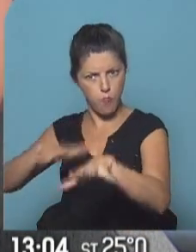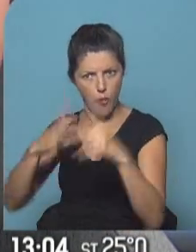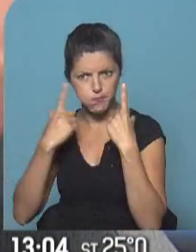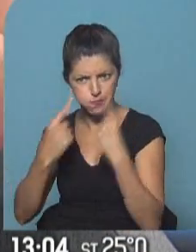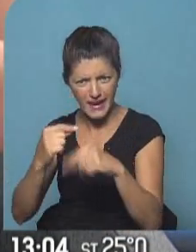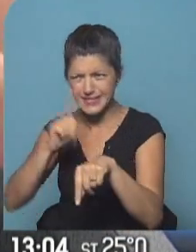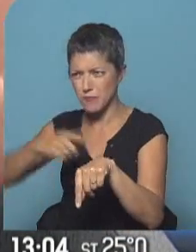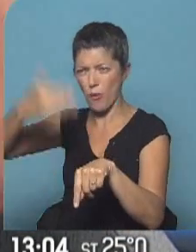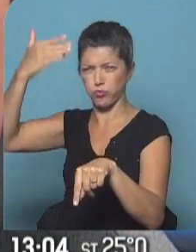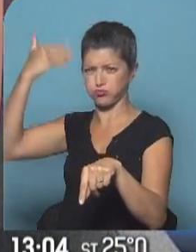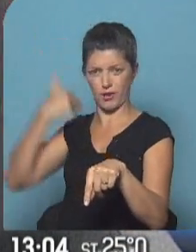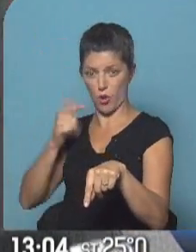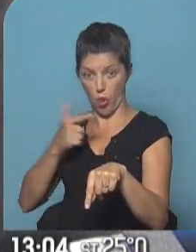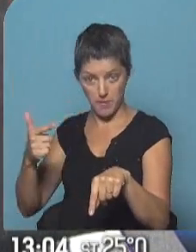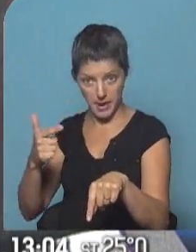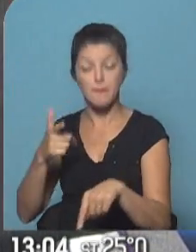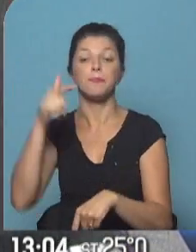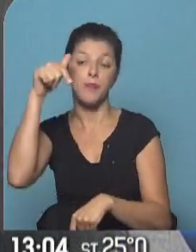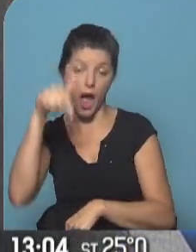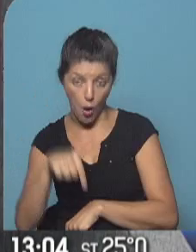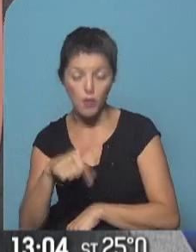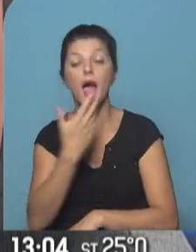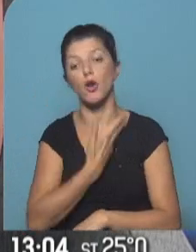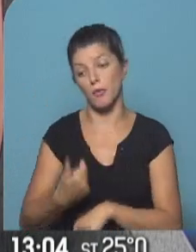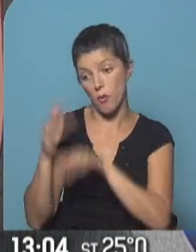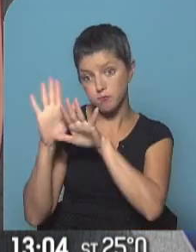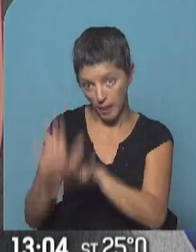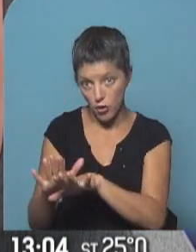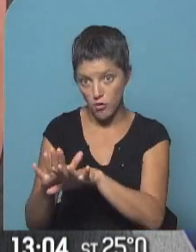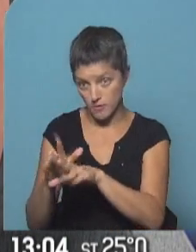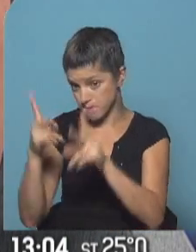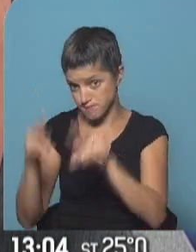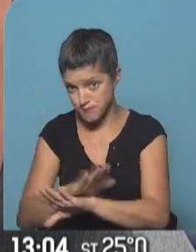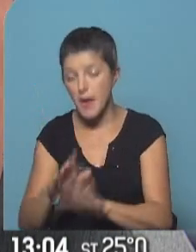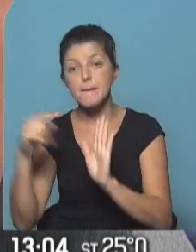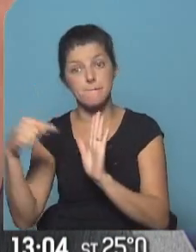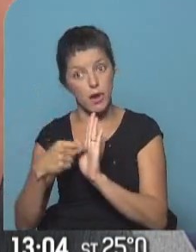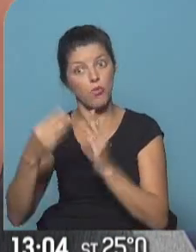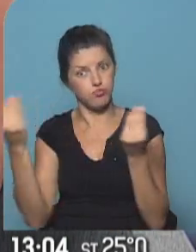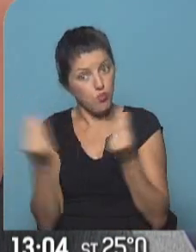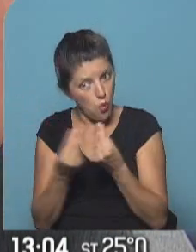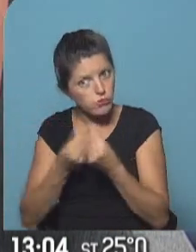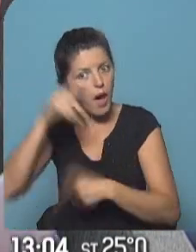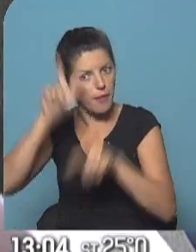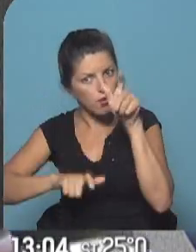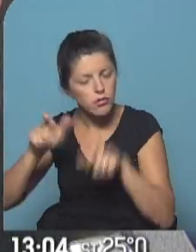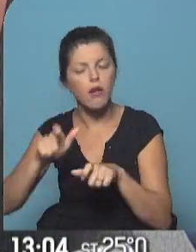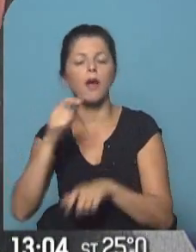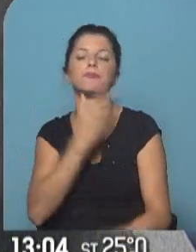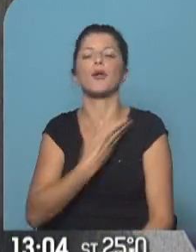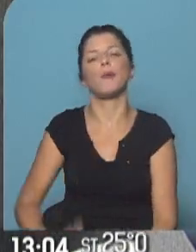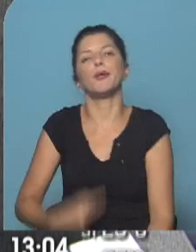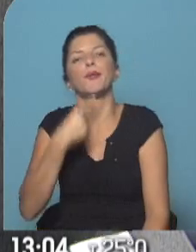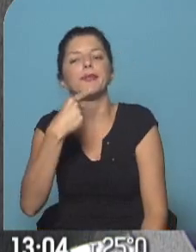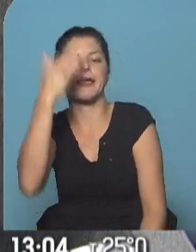daban. Es cierto que ahora volvieron a frenarse, el gobierno consiguió frenarlas, pero fueron muy fuertes. Hubo mucha gente, por más que el gobierno insiste en que no hubo más que